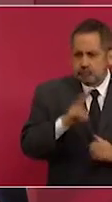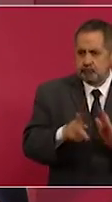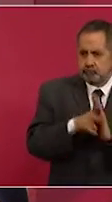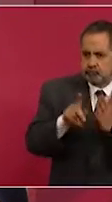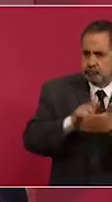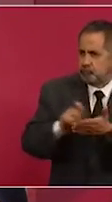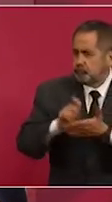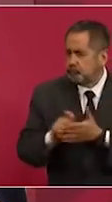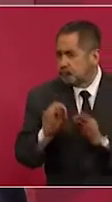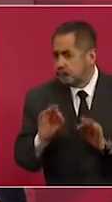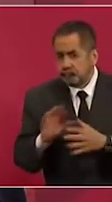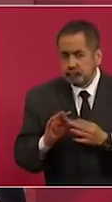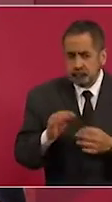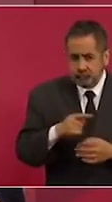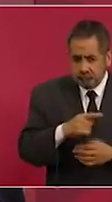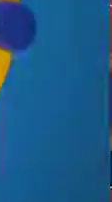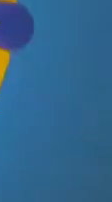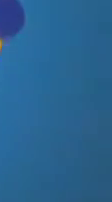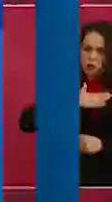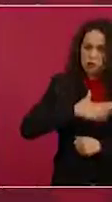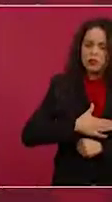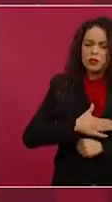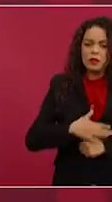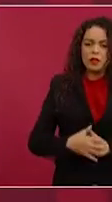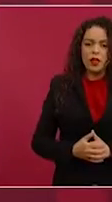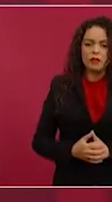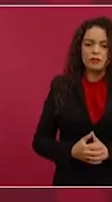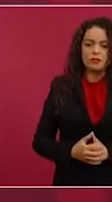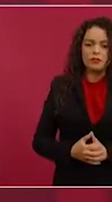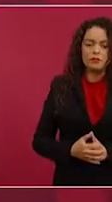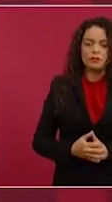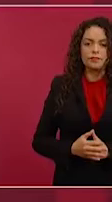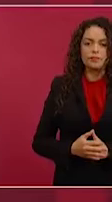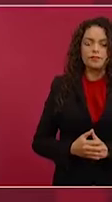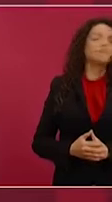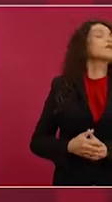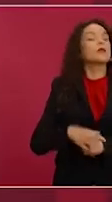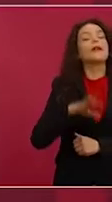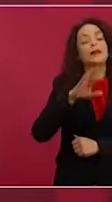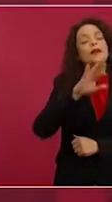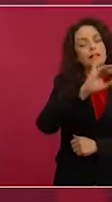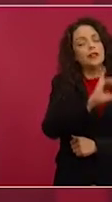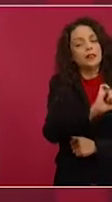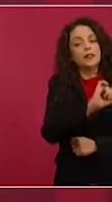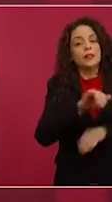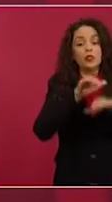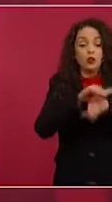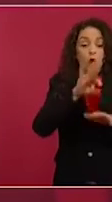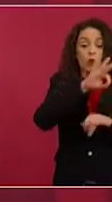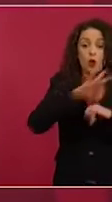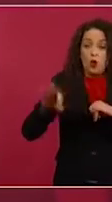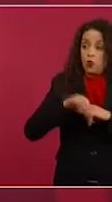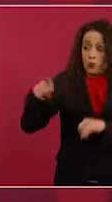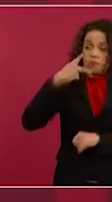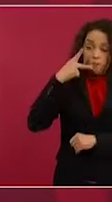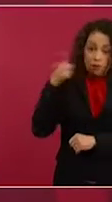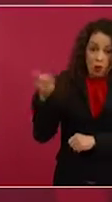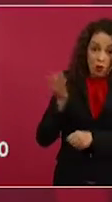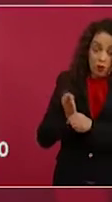más de año y 10 meses. Planteas, casi en todos los